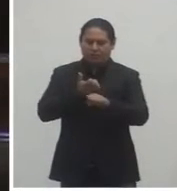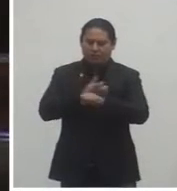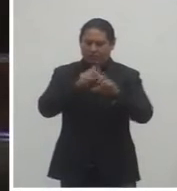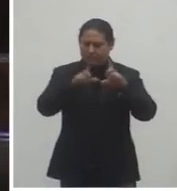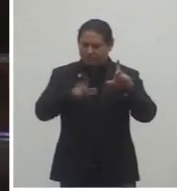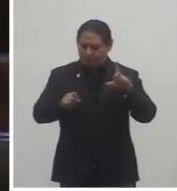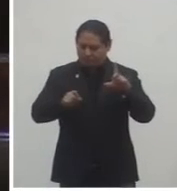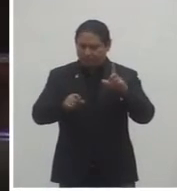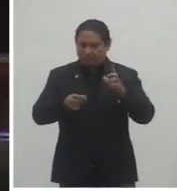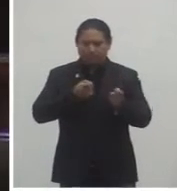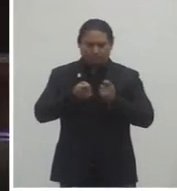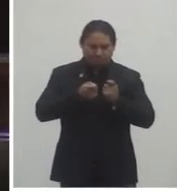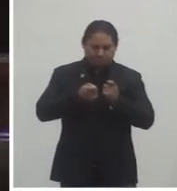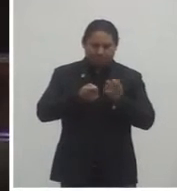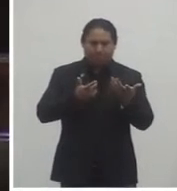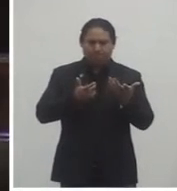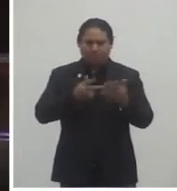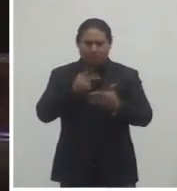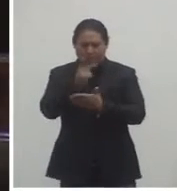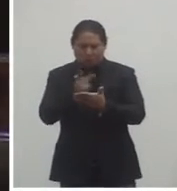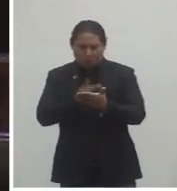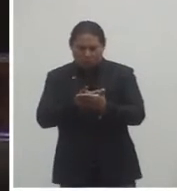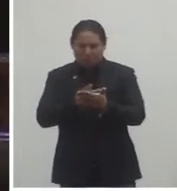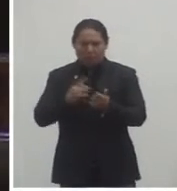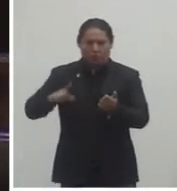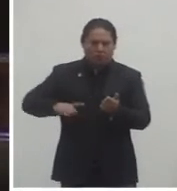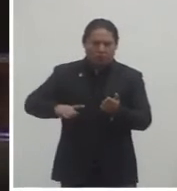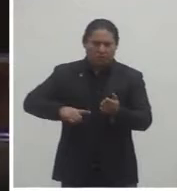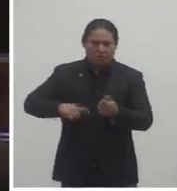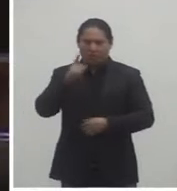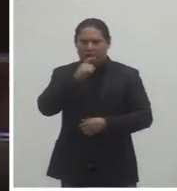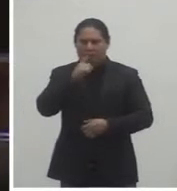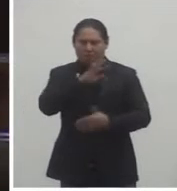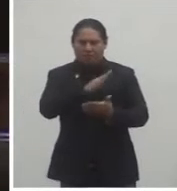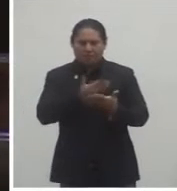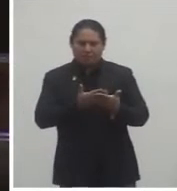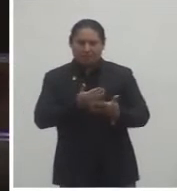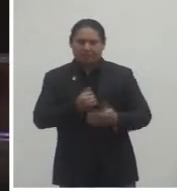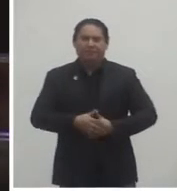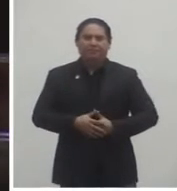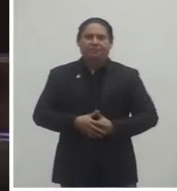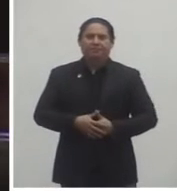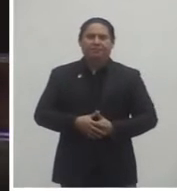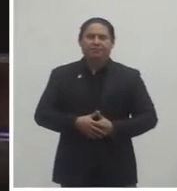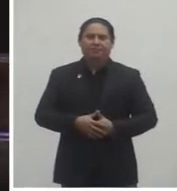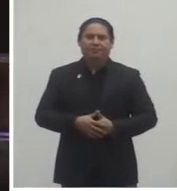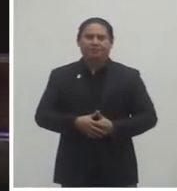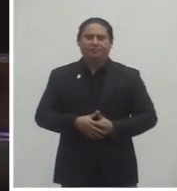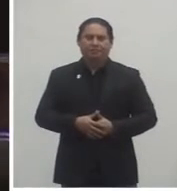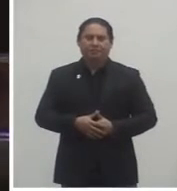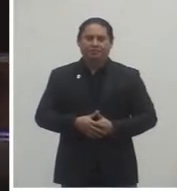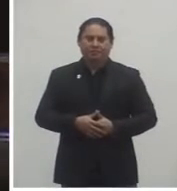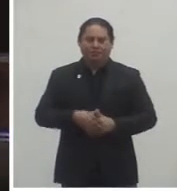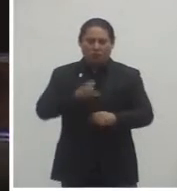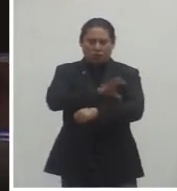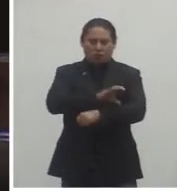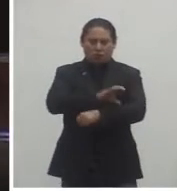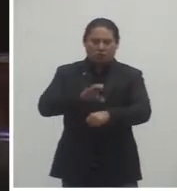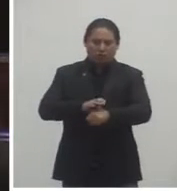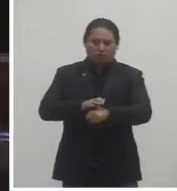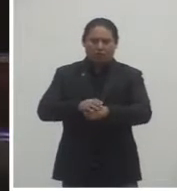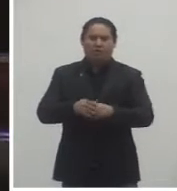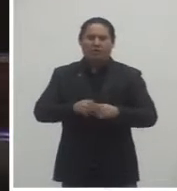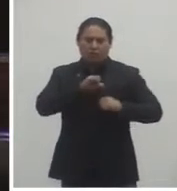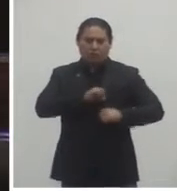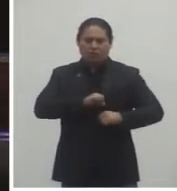diseñar e implementar el programa de gobernanza Agua para el Bienestar, en coordinación con las autoridades federales